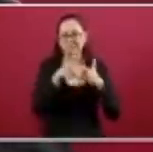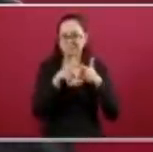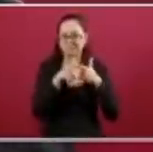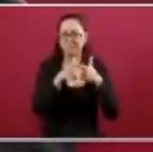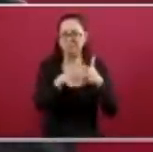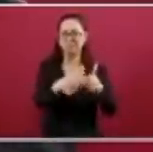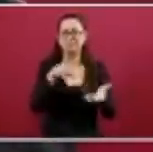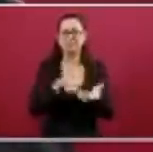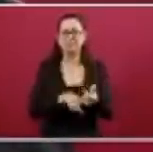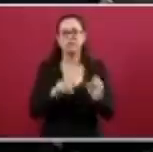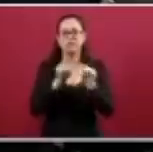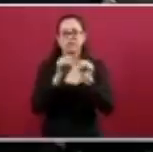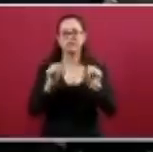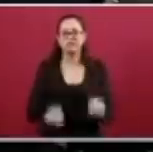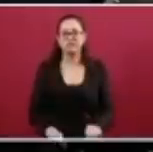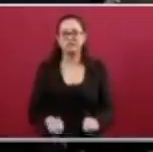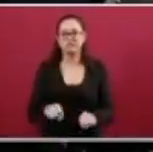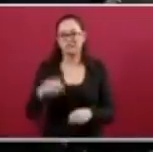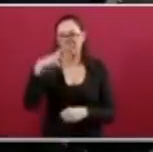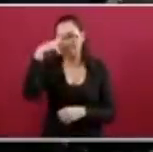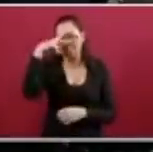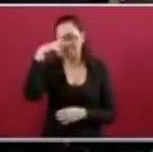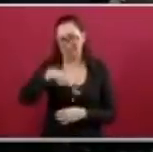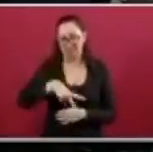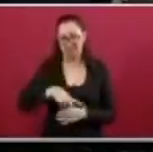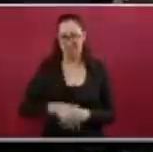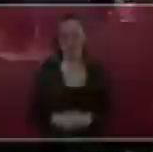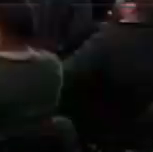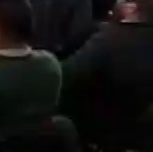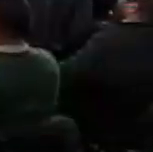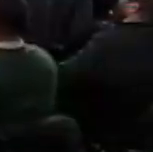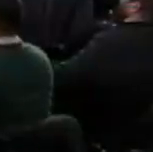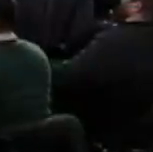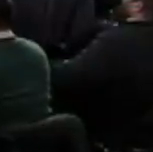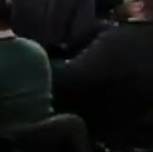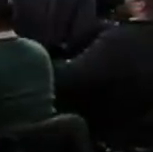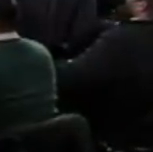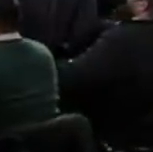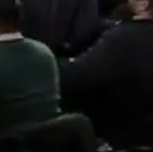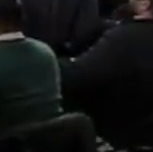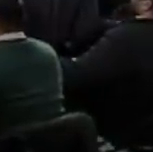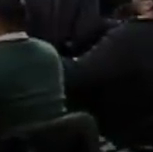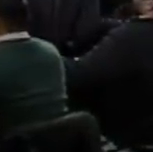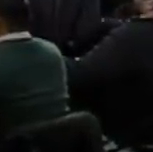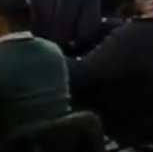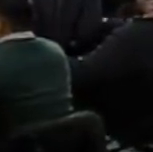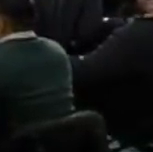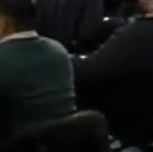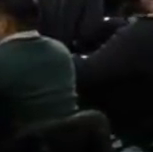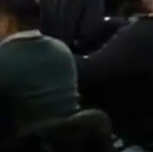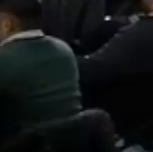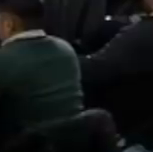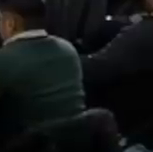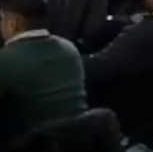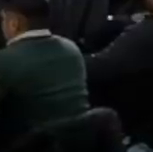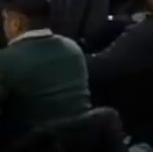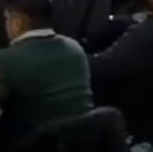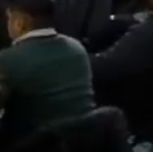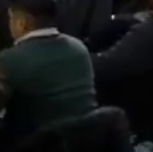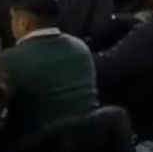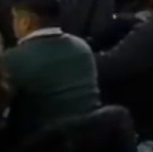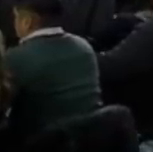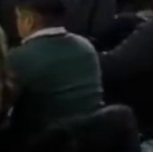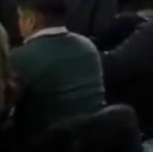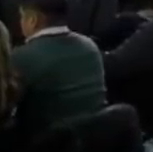mexicano. Todas las empresas de este tipo, ¿verdad?, nucleares, están vigiladas por